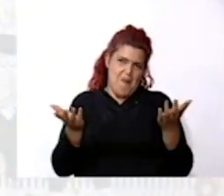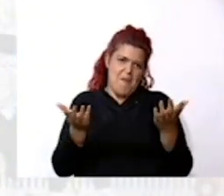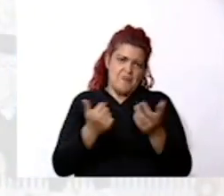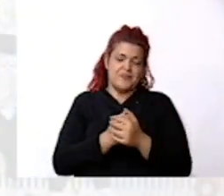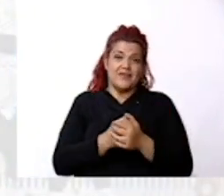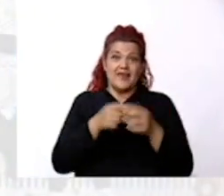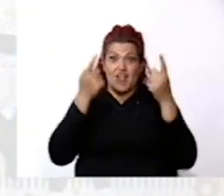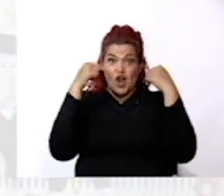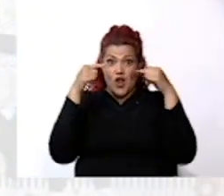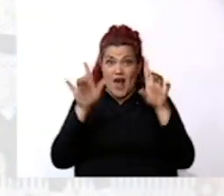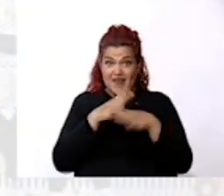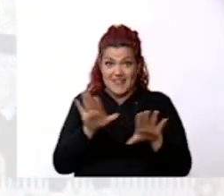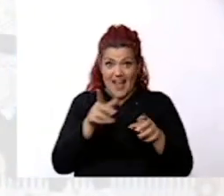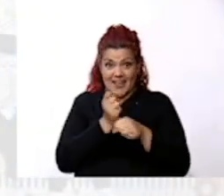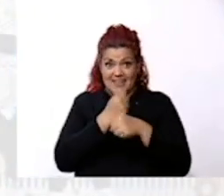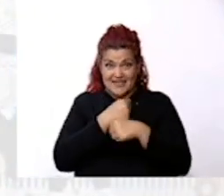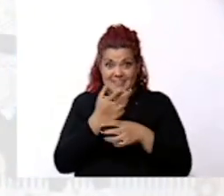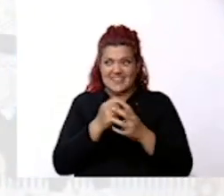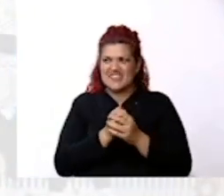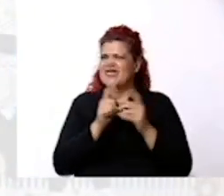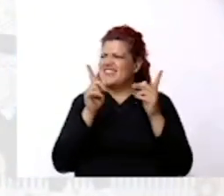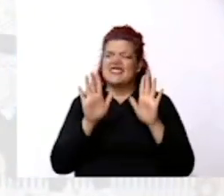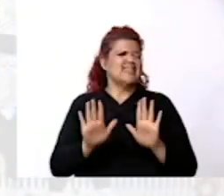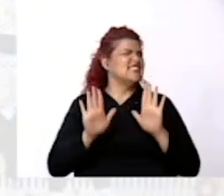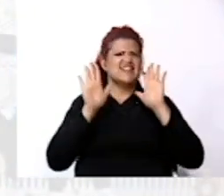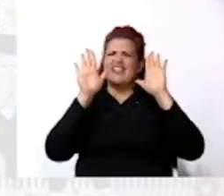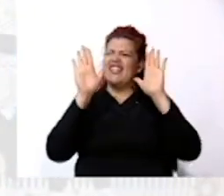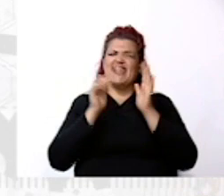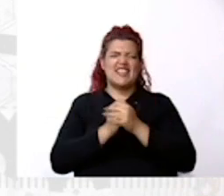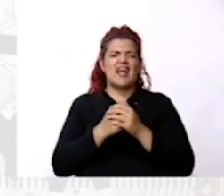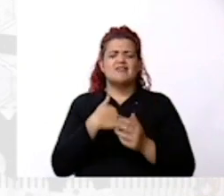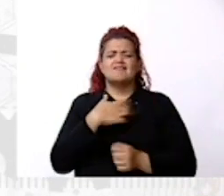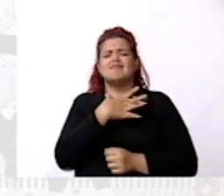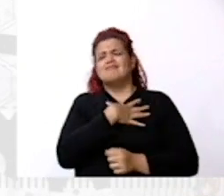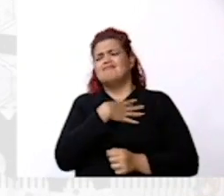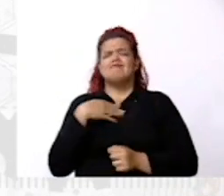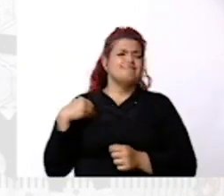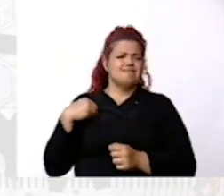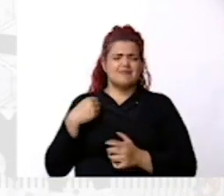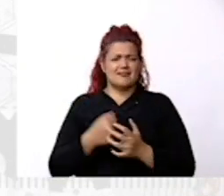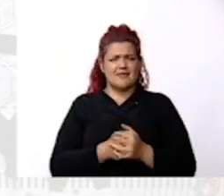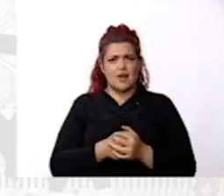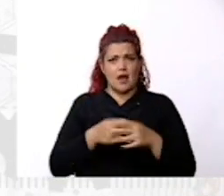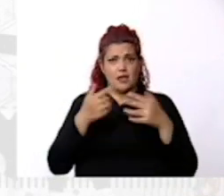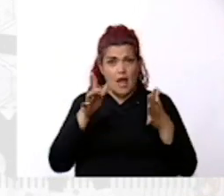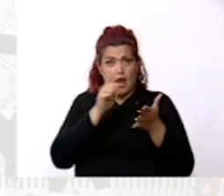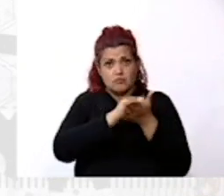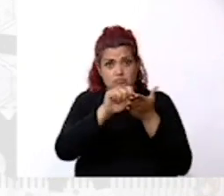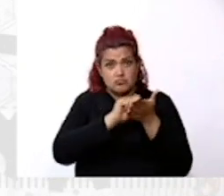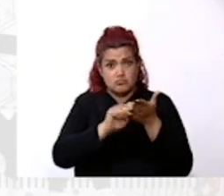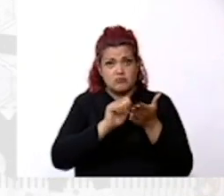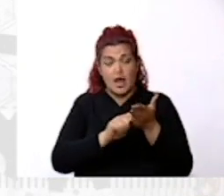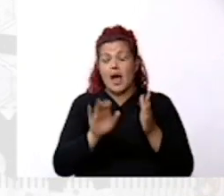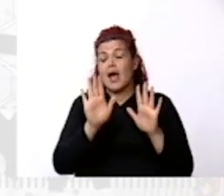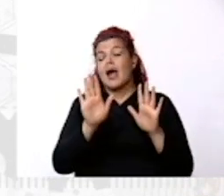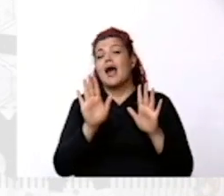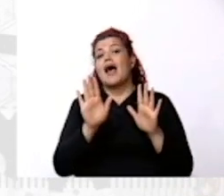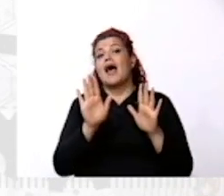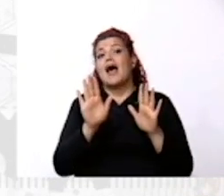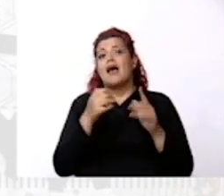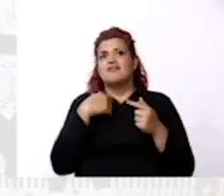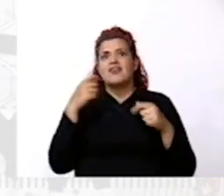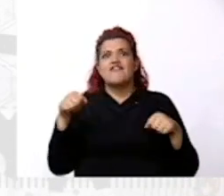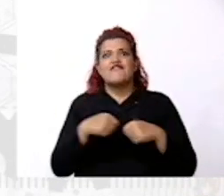¿Lo lograron hacer? ¡Excelente! ¡Me encanta! Han ido anotando. ¡Ah! Y el